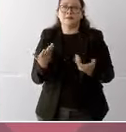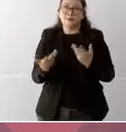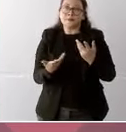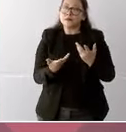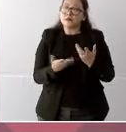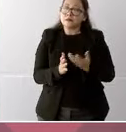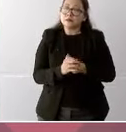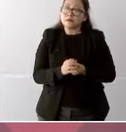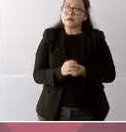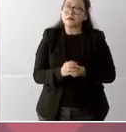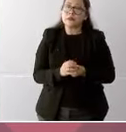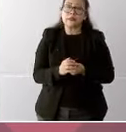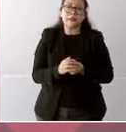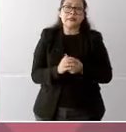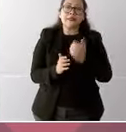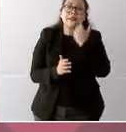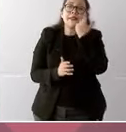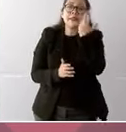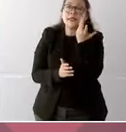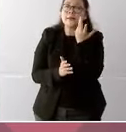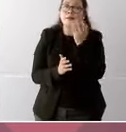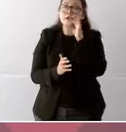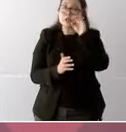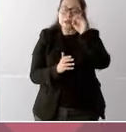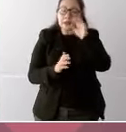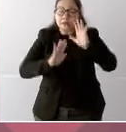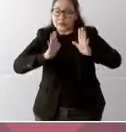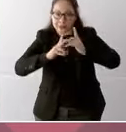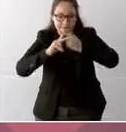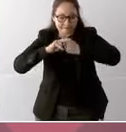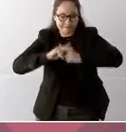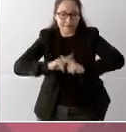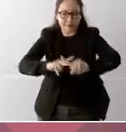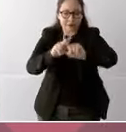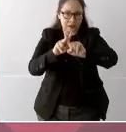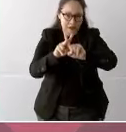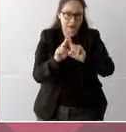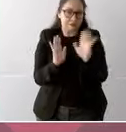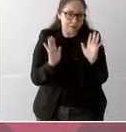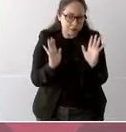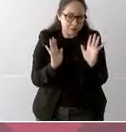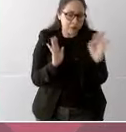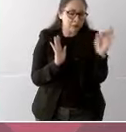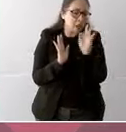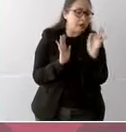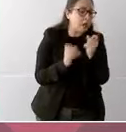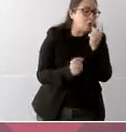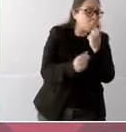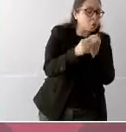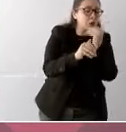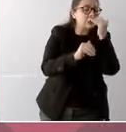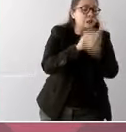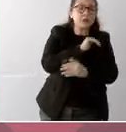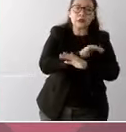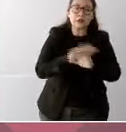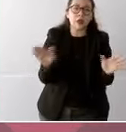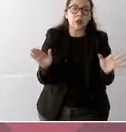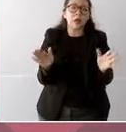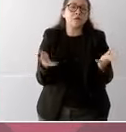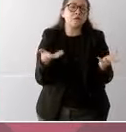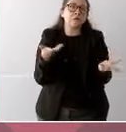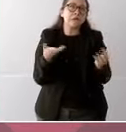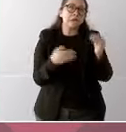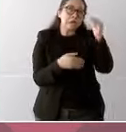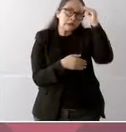ya iniciados y en algunos casos terminados, aunque me